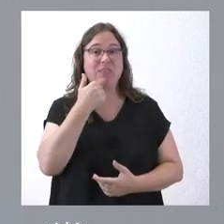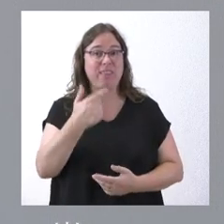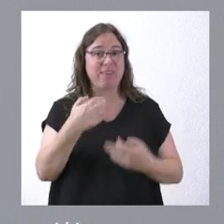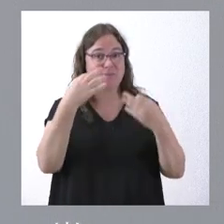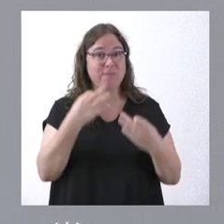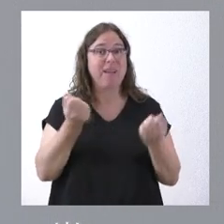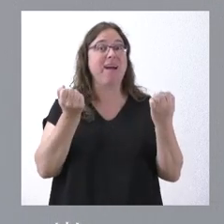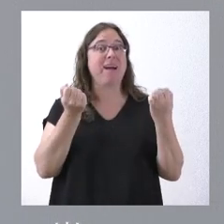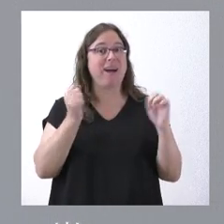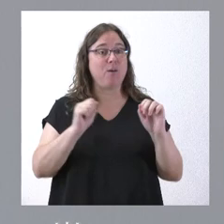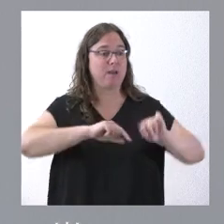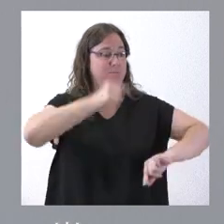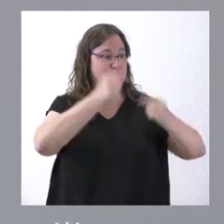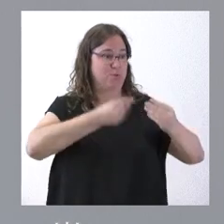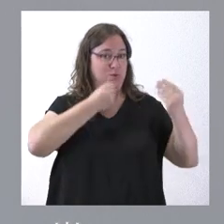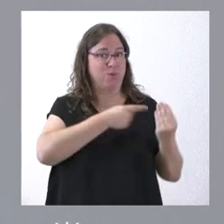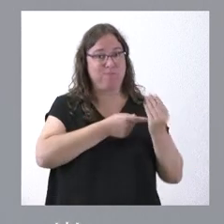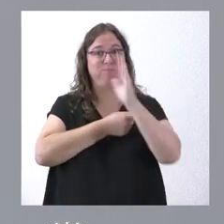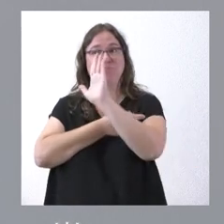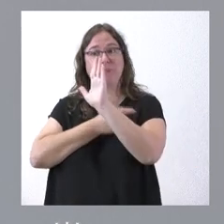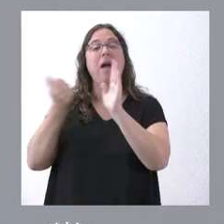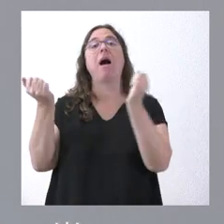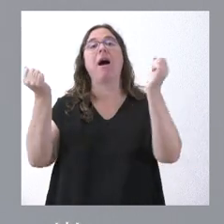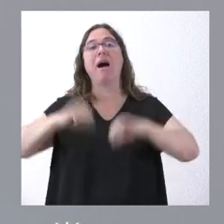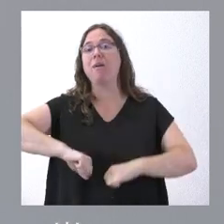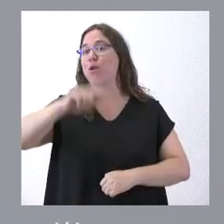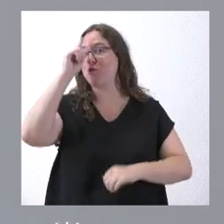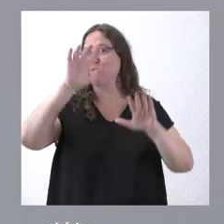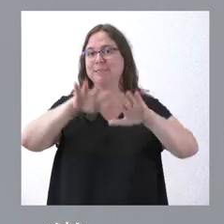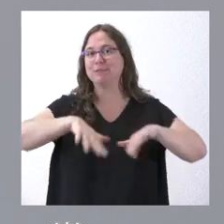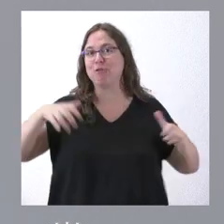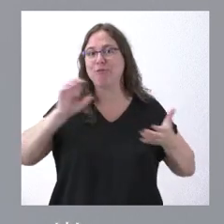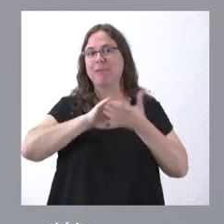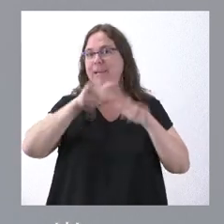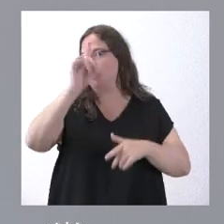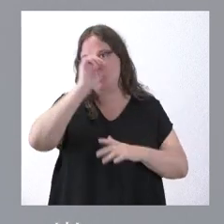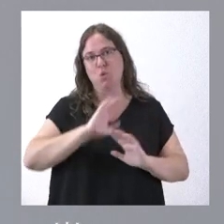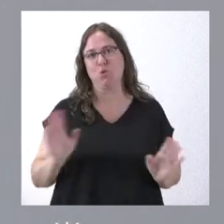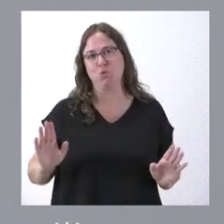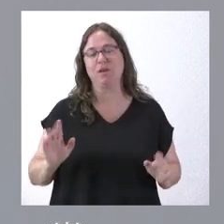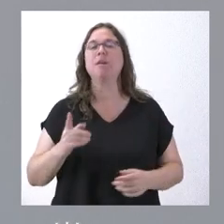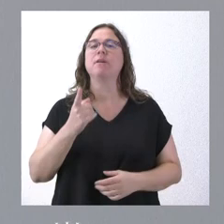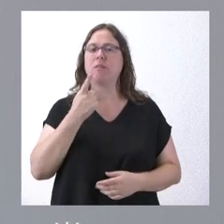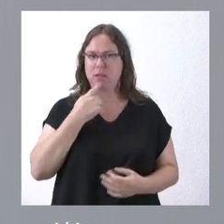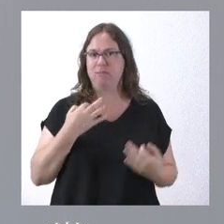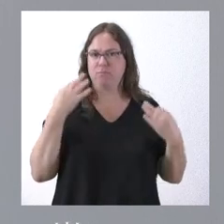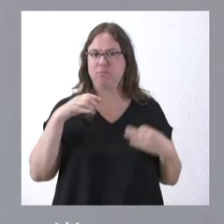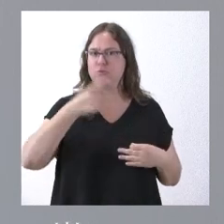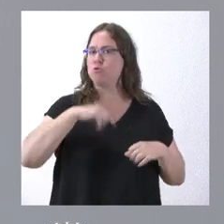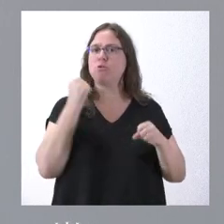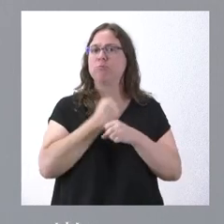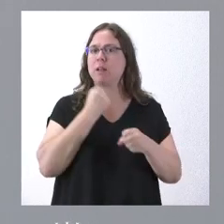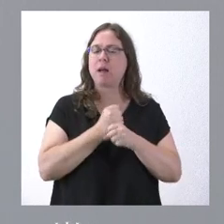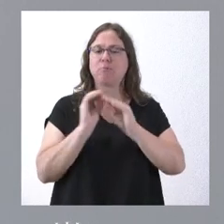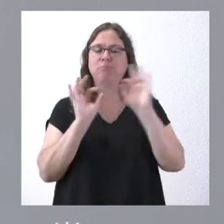que, aunque presentáramos un buen presupuesto, este fuera aprobado por las Cortes de Castilla y León. Sí les quiero garantizar que estamos trabajando en tener un buen